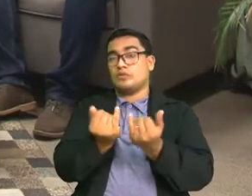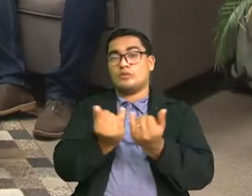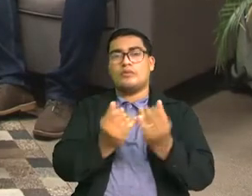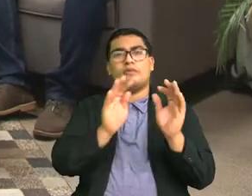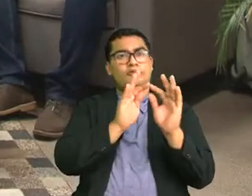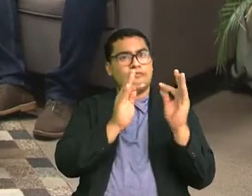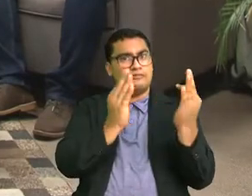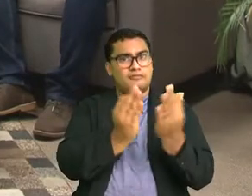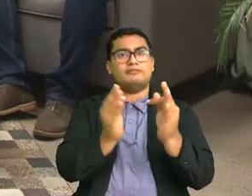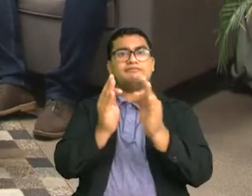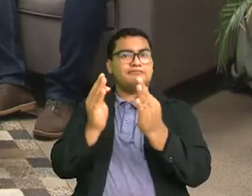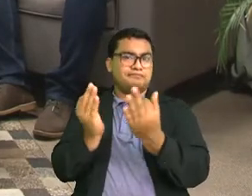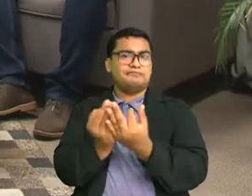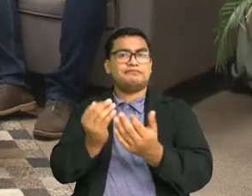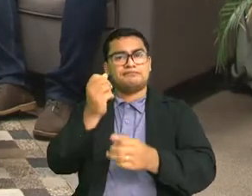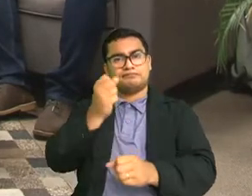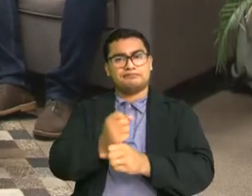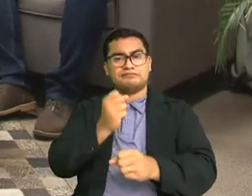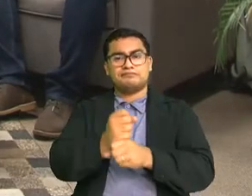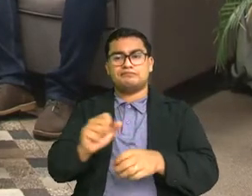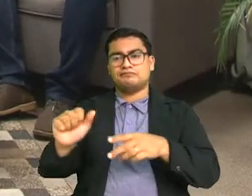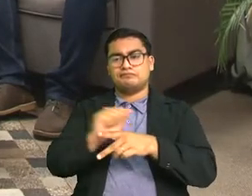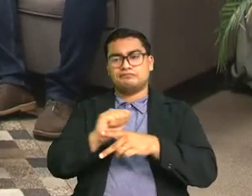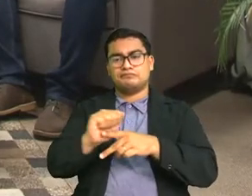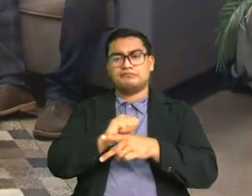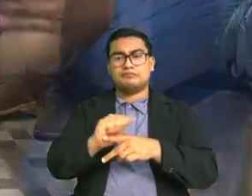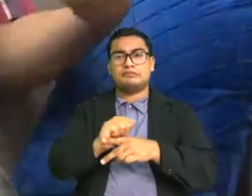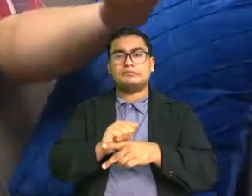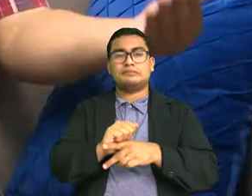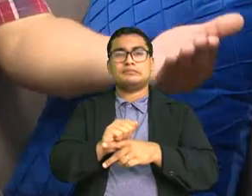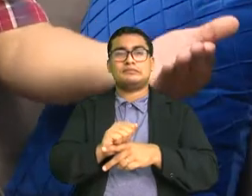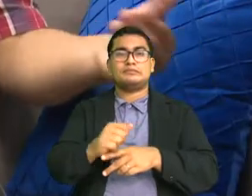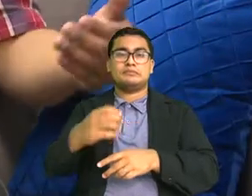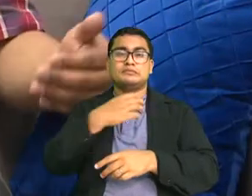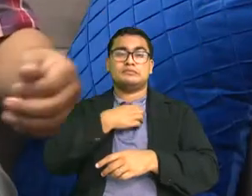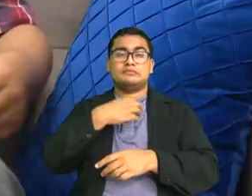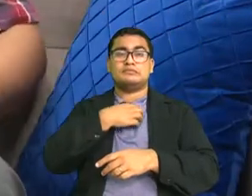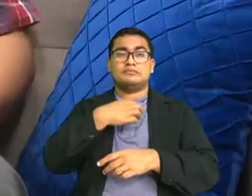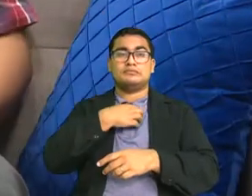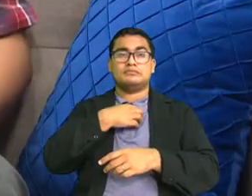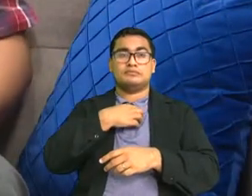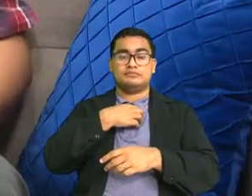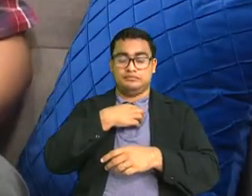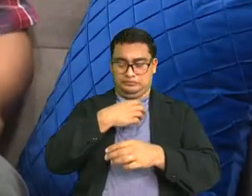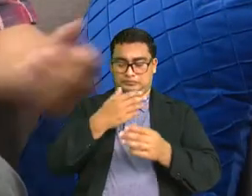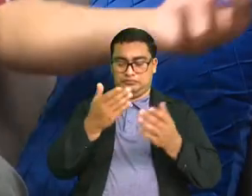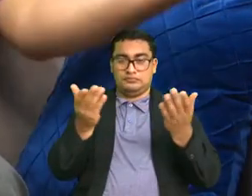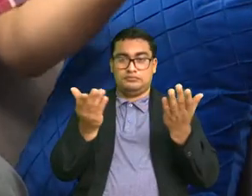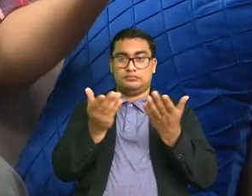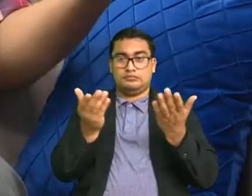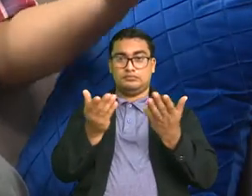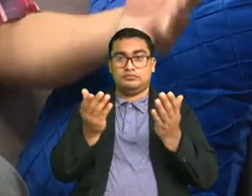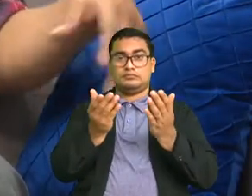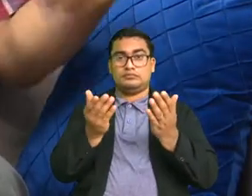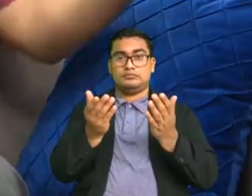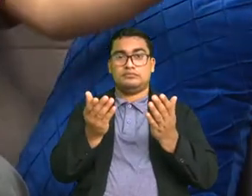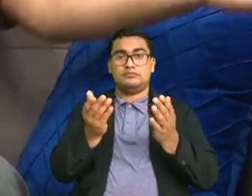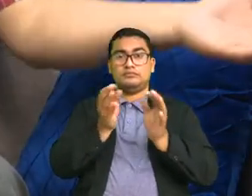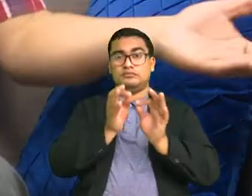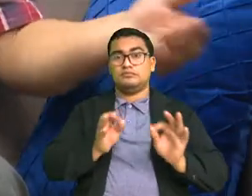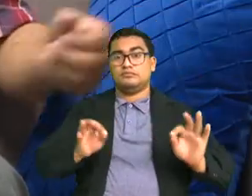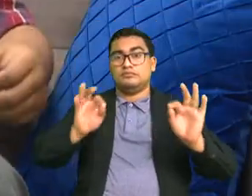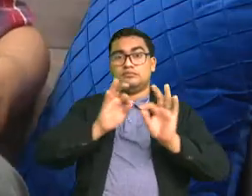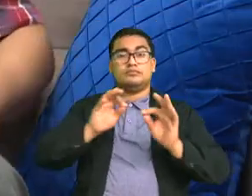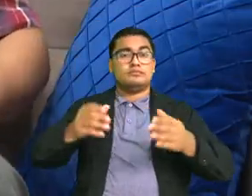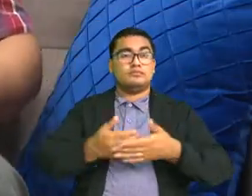aplicando esa tecnología y que están convirtiéndose asimismo en principios replicadores pero también e